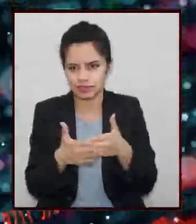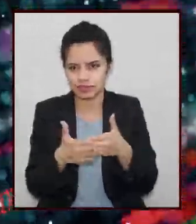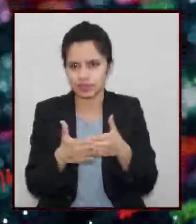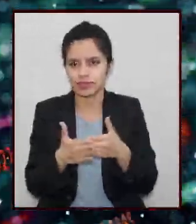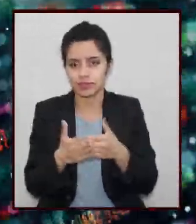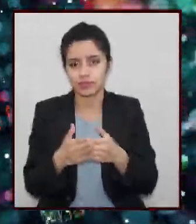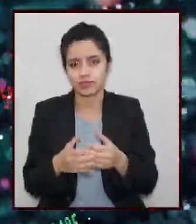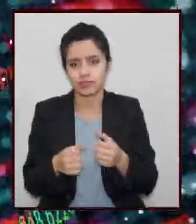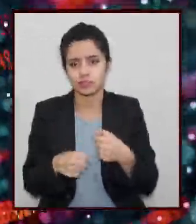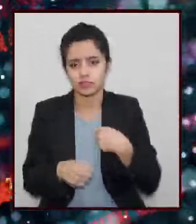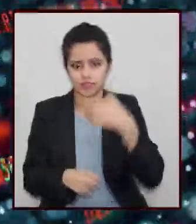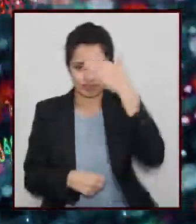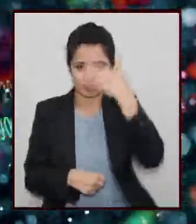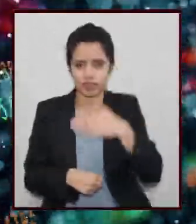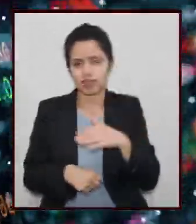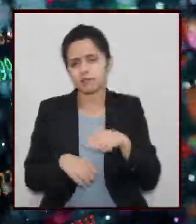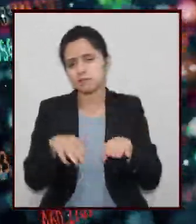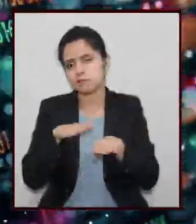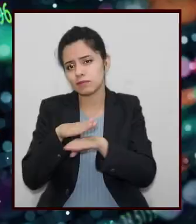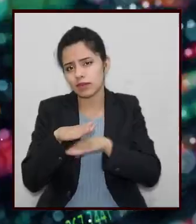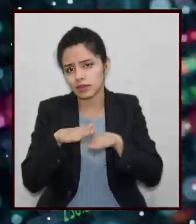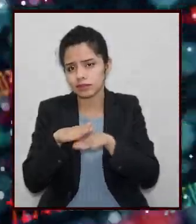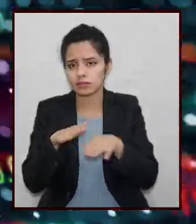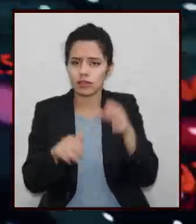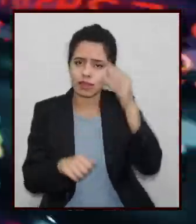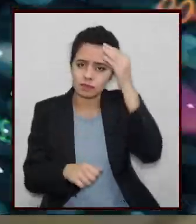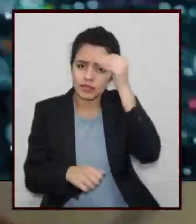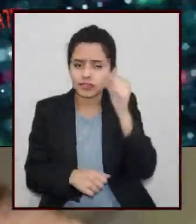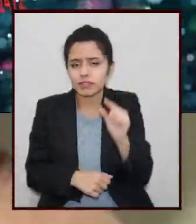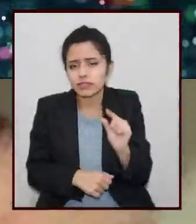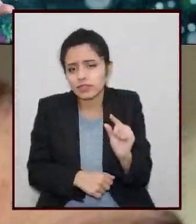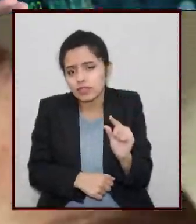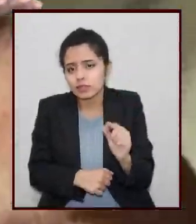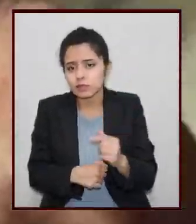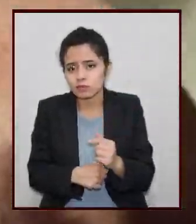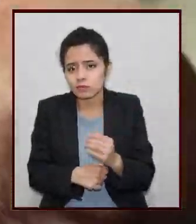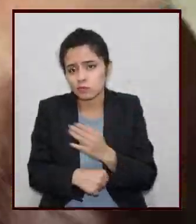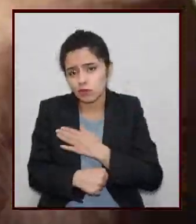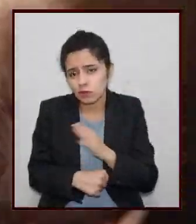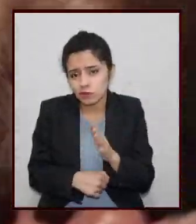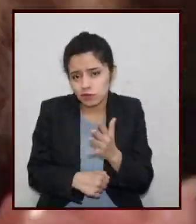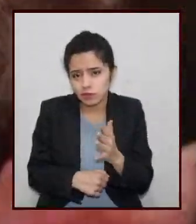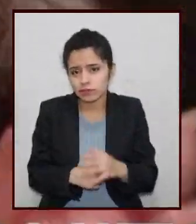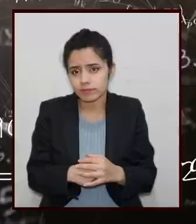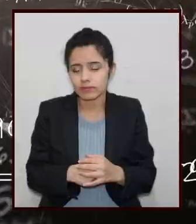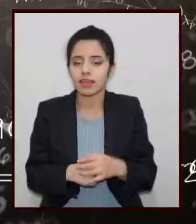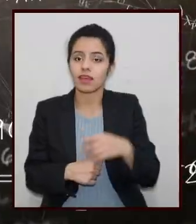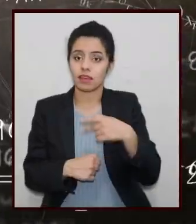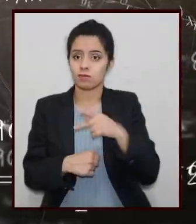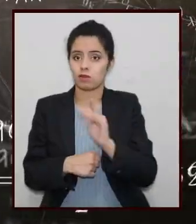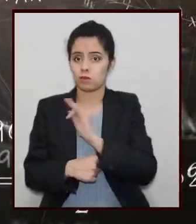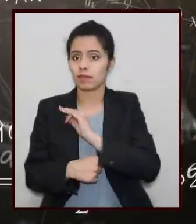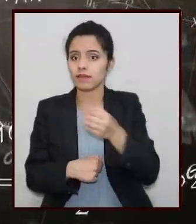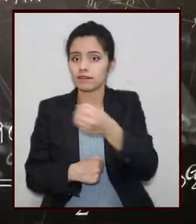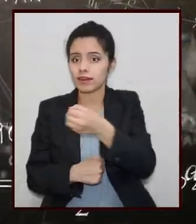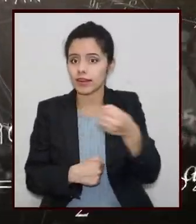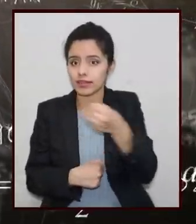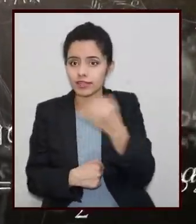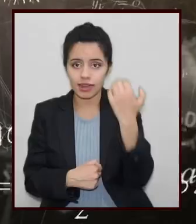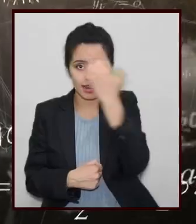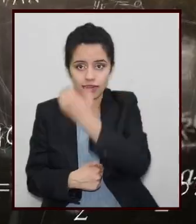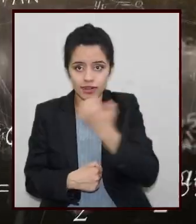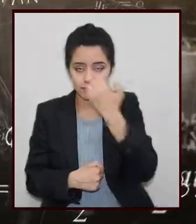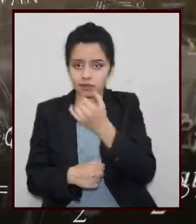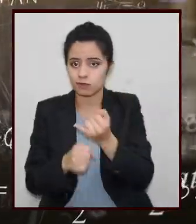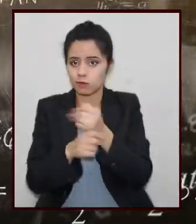uso de esta herramienta? Ya sé que somos principiantes y estamos chiquitos, bueno, más o menos. Pero las funciones de